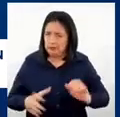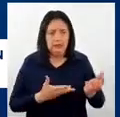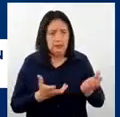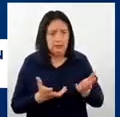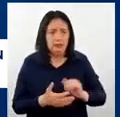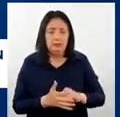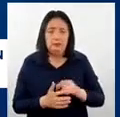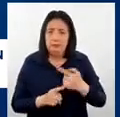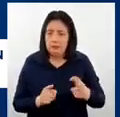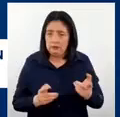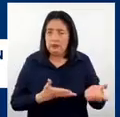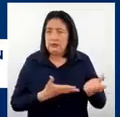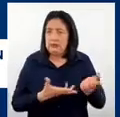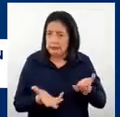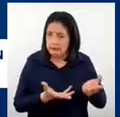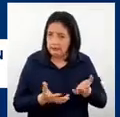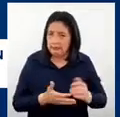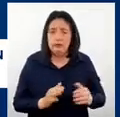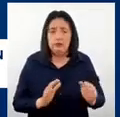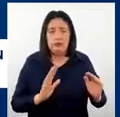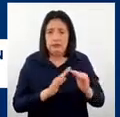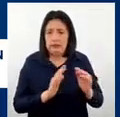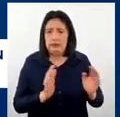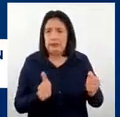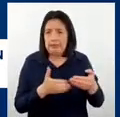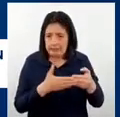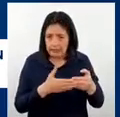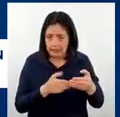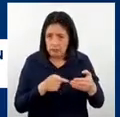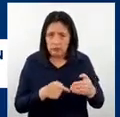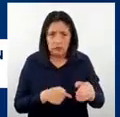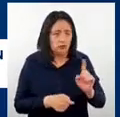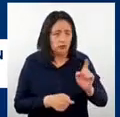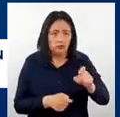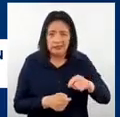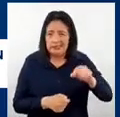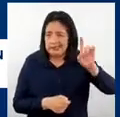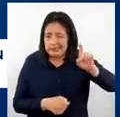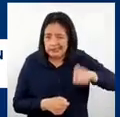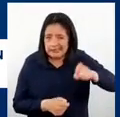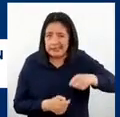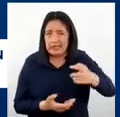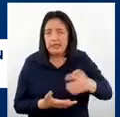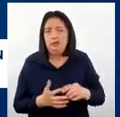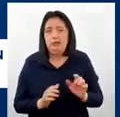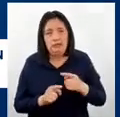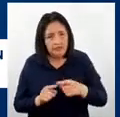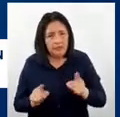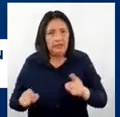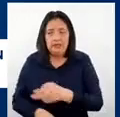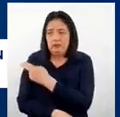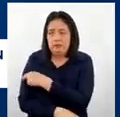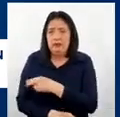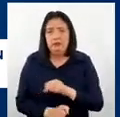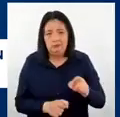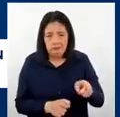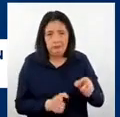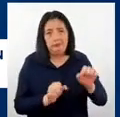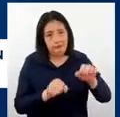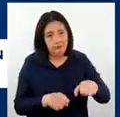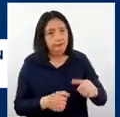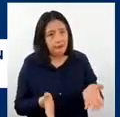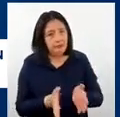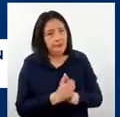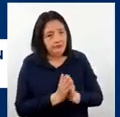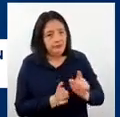estamos hablando de servicios en locales cerrados que no son esenciales como los servicios de salud, entonces sí resulta razonable el tema de pedir